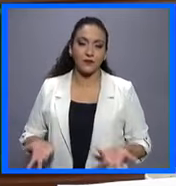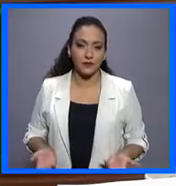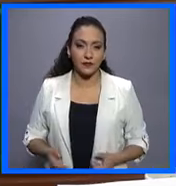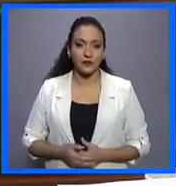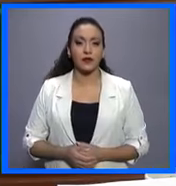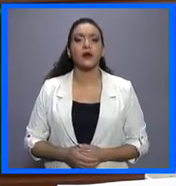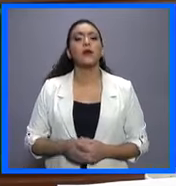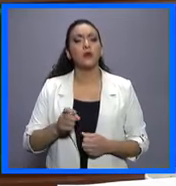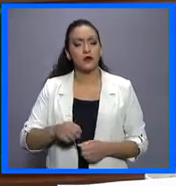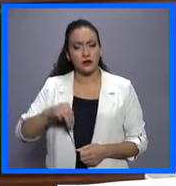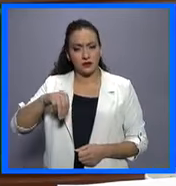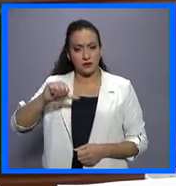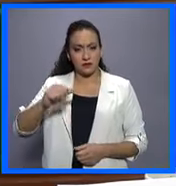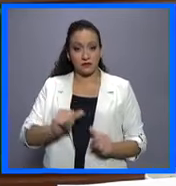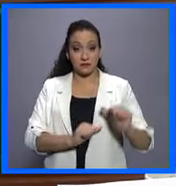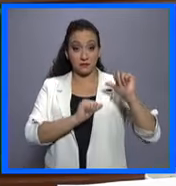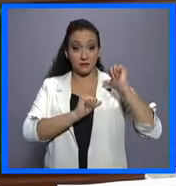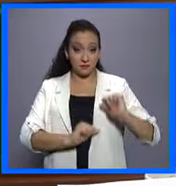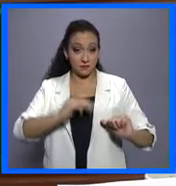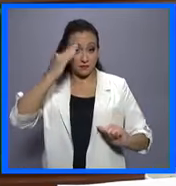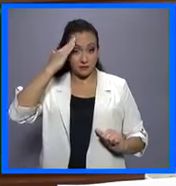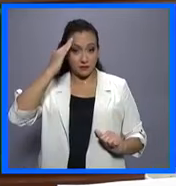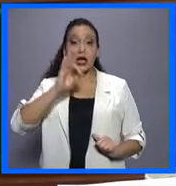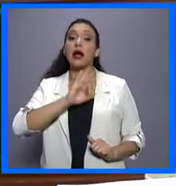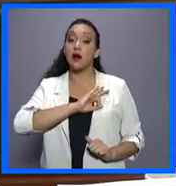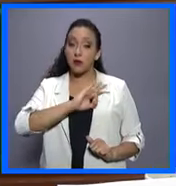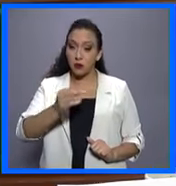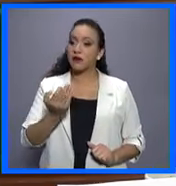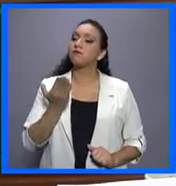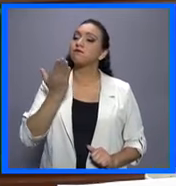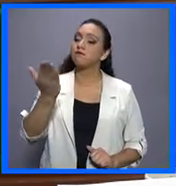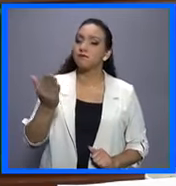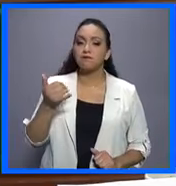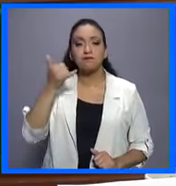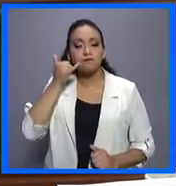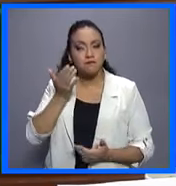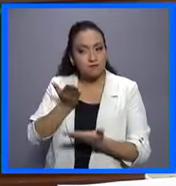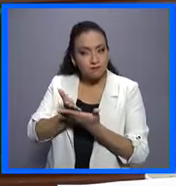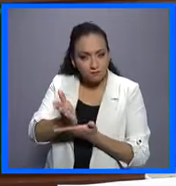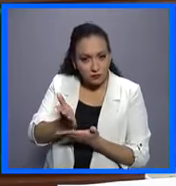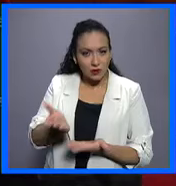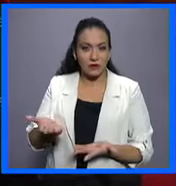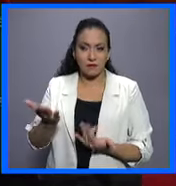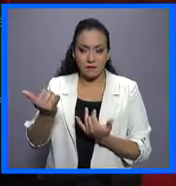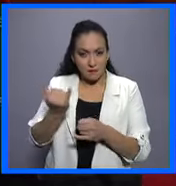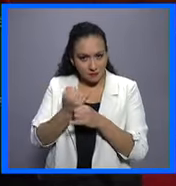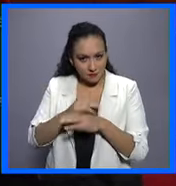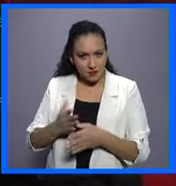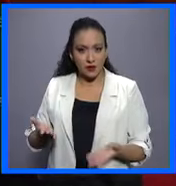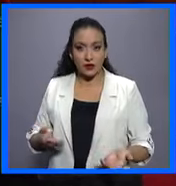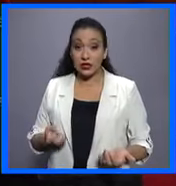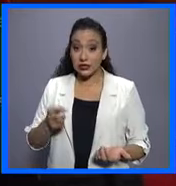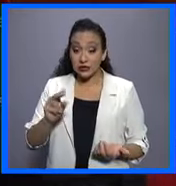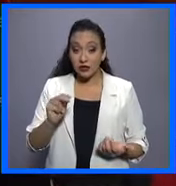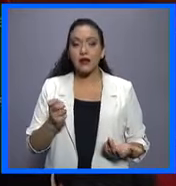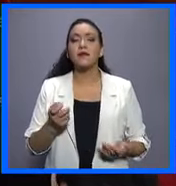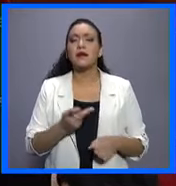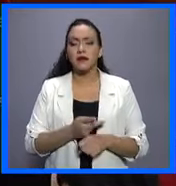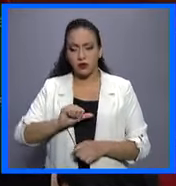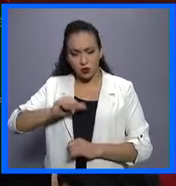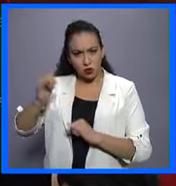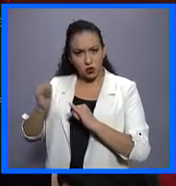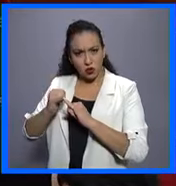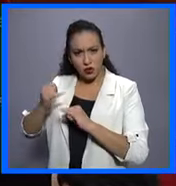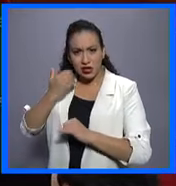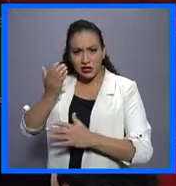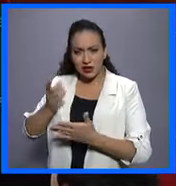del Ministerio Público en una entidad puede pedir la intervención de comunicaciones privadas. Vulnera